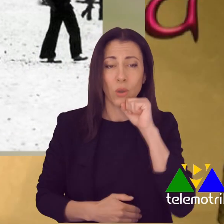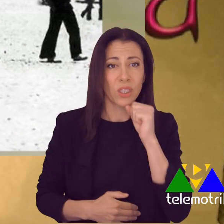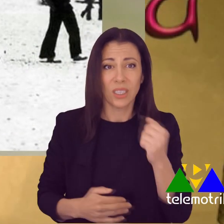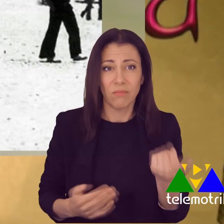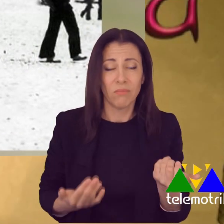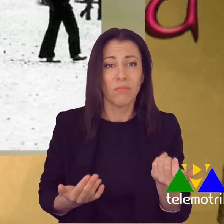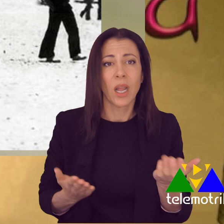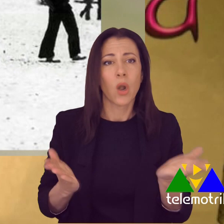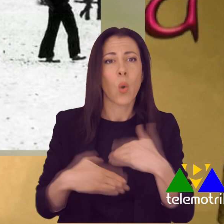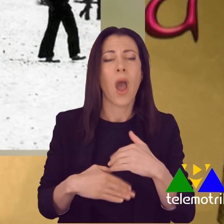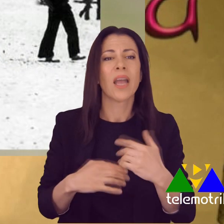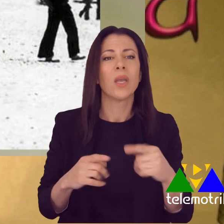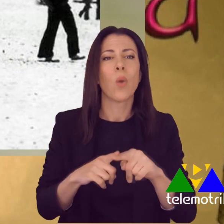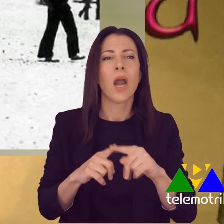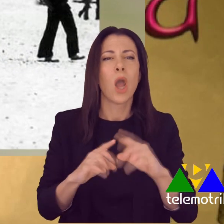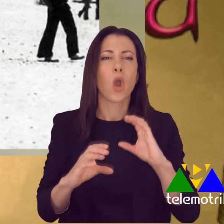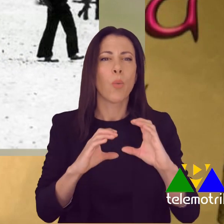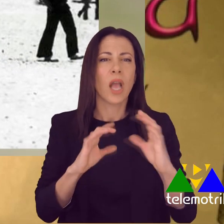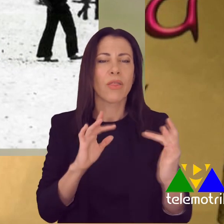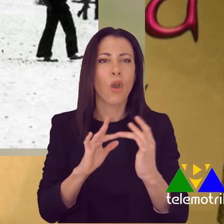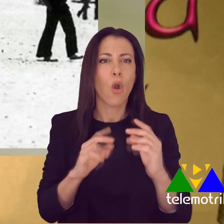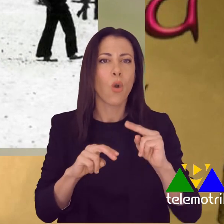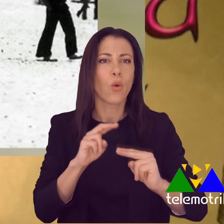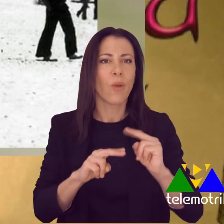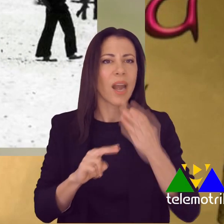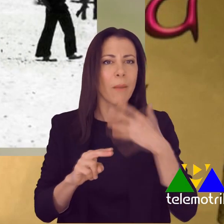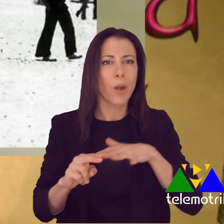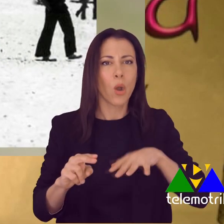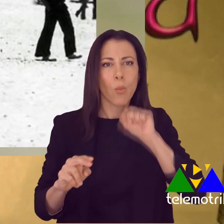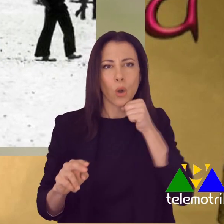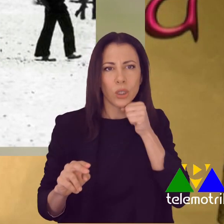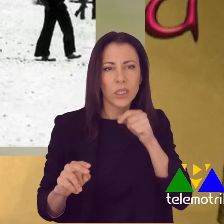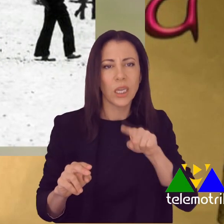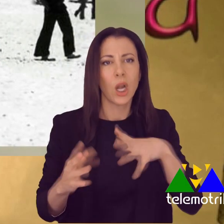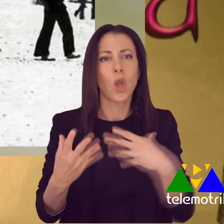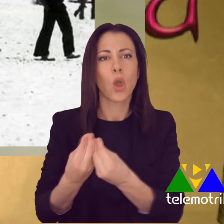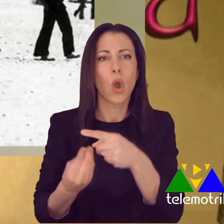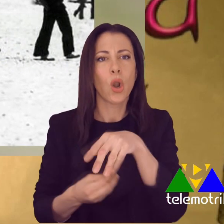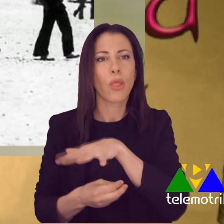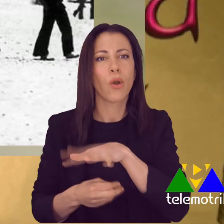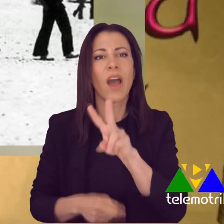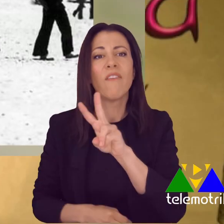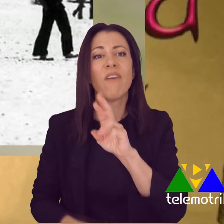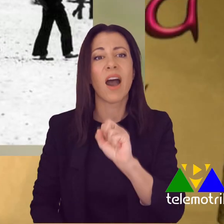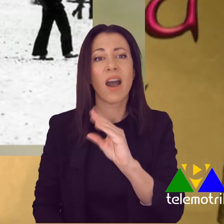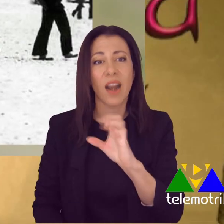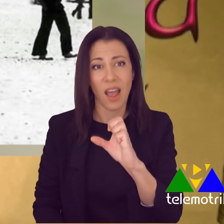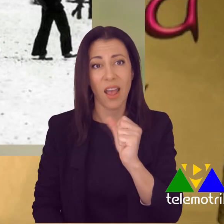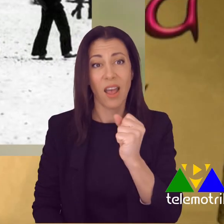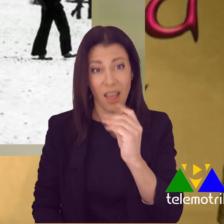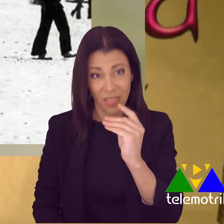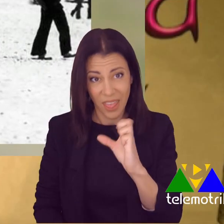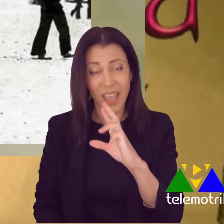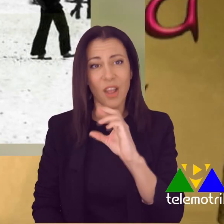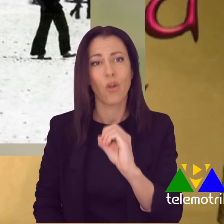existió ninguna comunicación urbana entre Motril y el Varadero, la playa, ¿no? Existía una